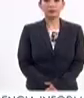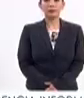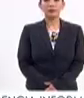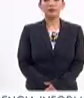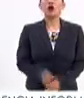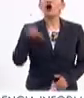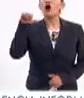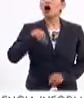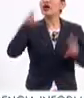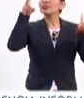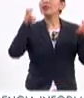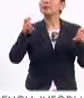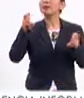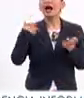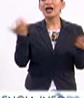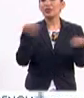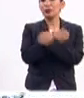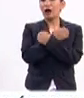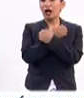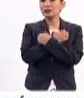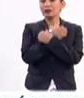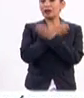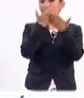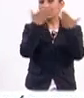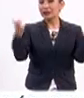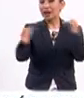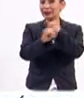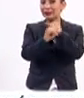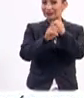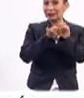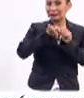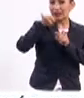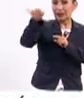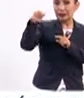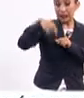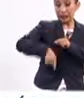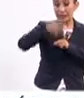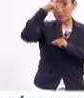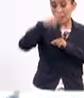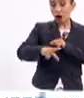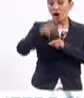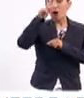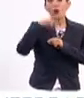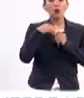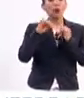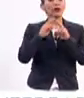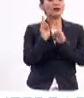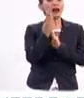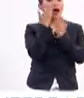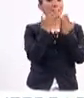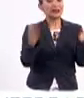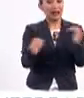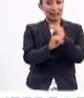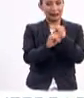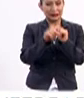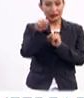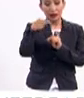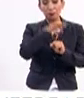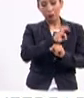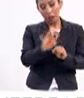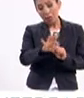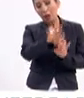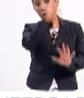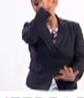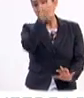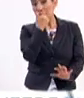Y bueno, hoy nuestro tema del día es la educación abierta y a distancia. Y en nuestro país, la universidad abierta y a distancia es una